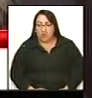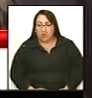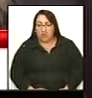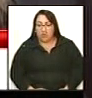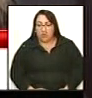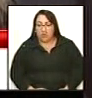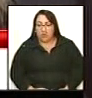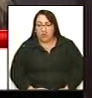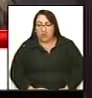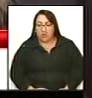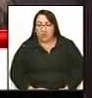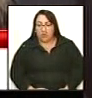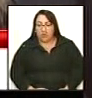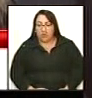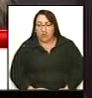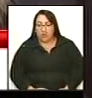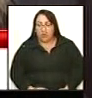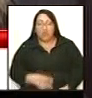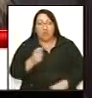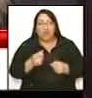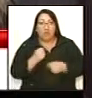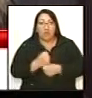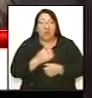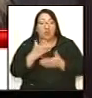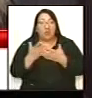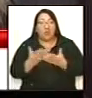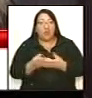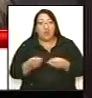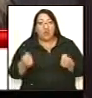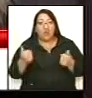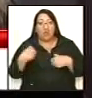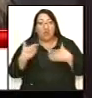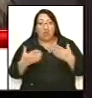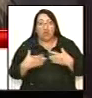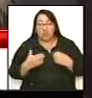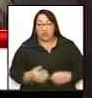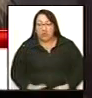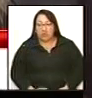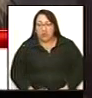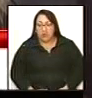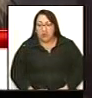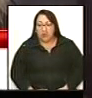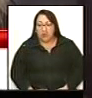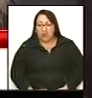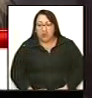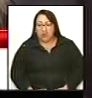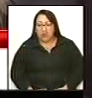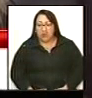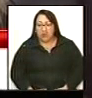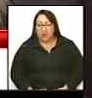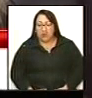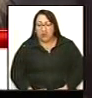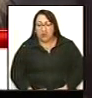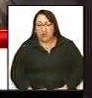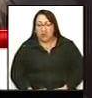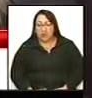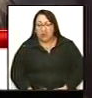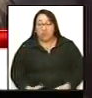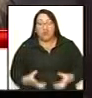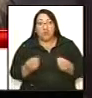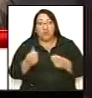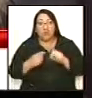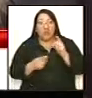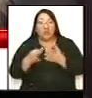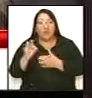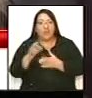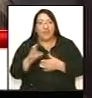que el funcionario público en el ámbito de la discrecionalidad de la que goza tomó una decisión correcta. No, muchas de las